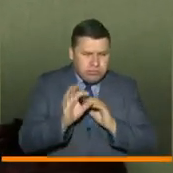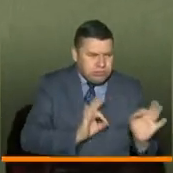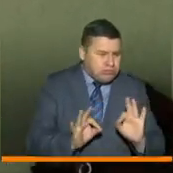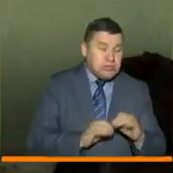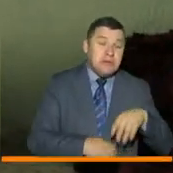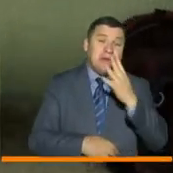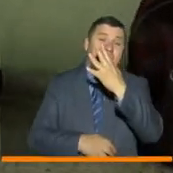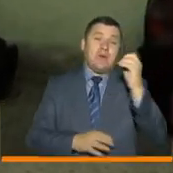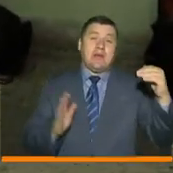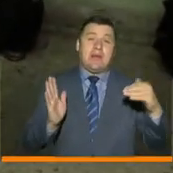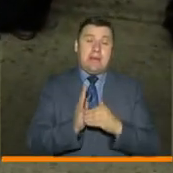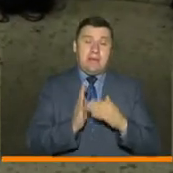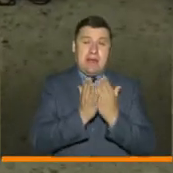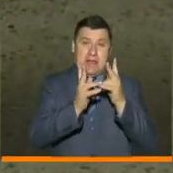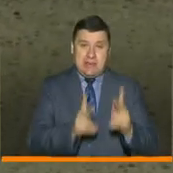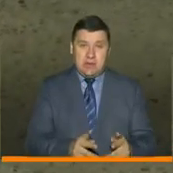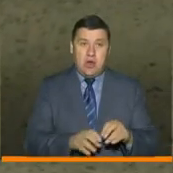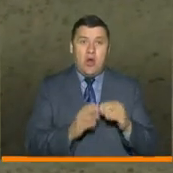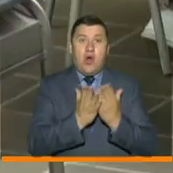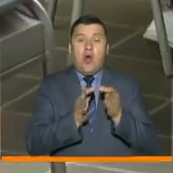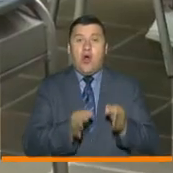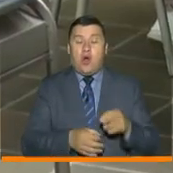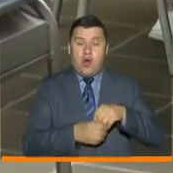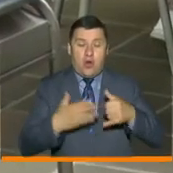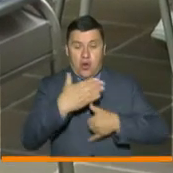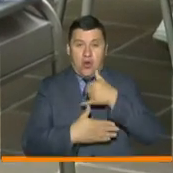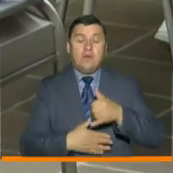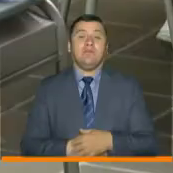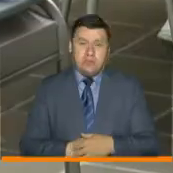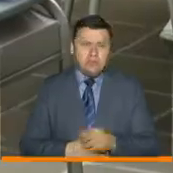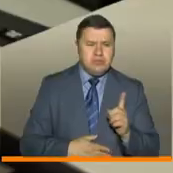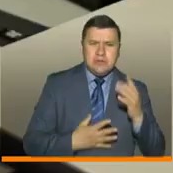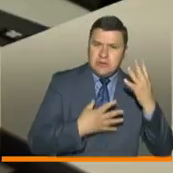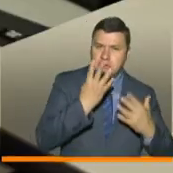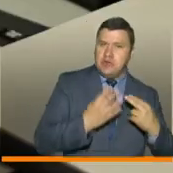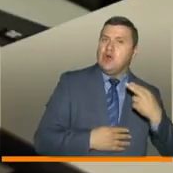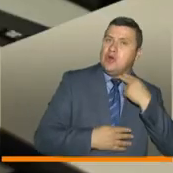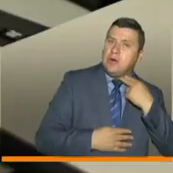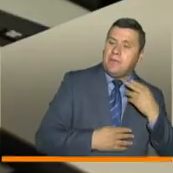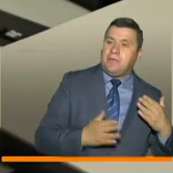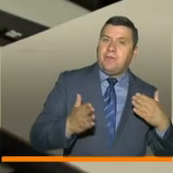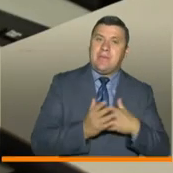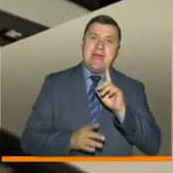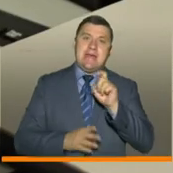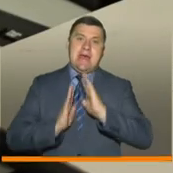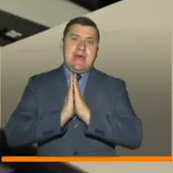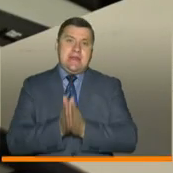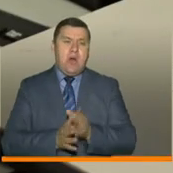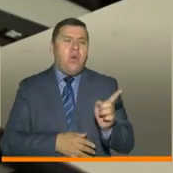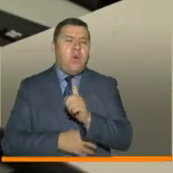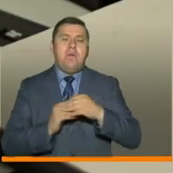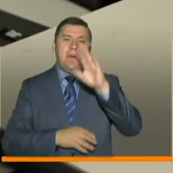más de 400.000 estudiantes de colegios oficiales del país. Entre el 14 de noviembre y el 6 de diciembre, más